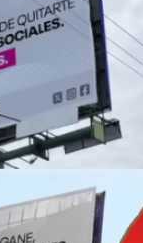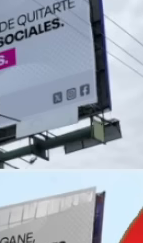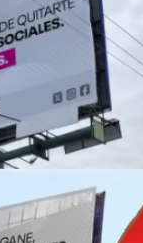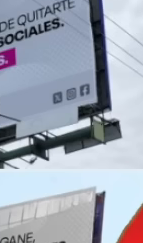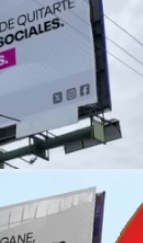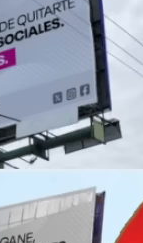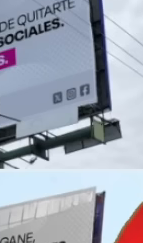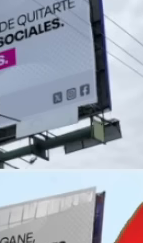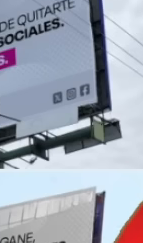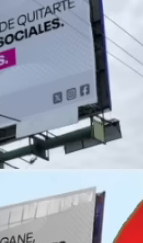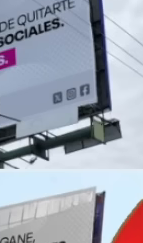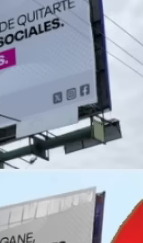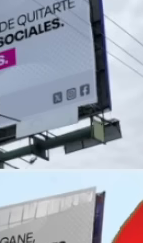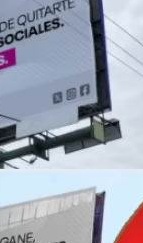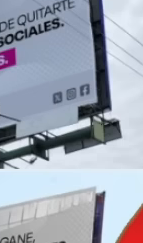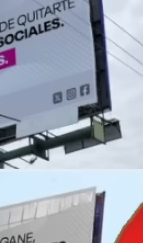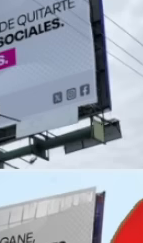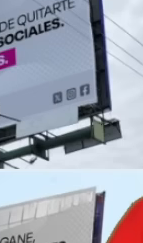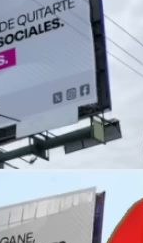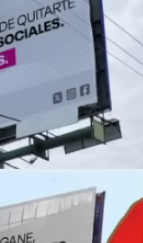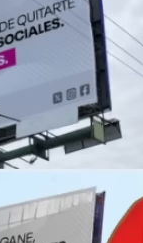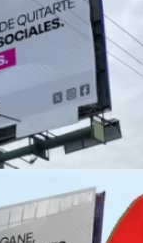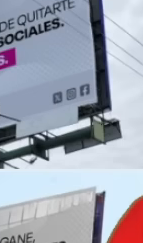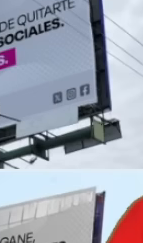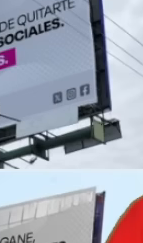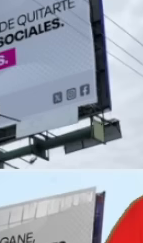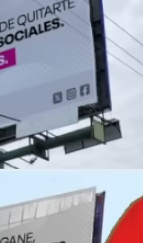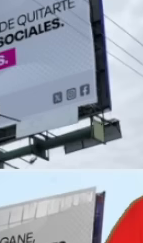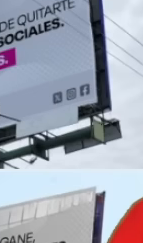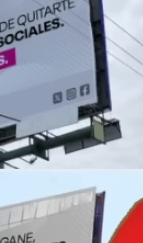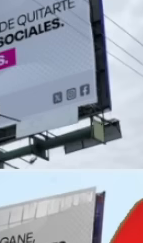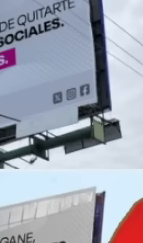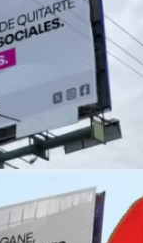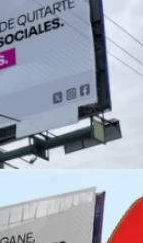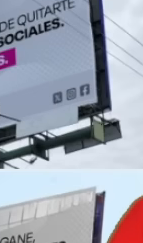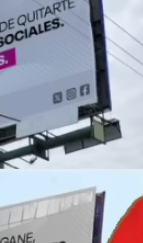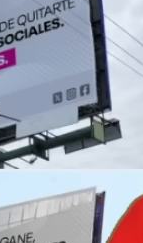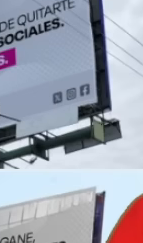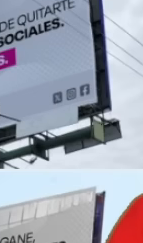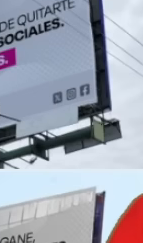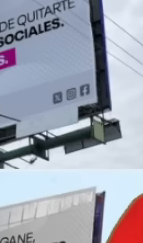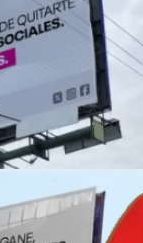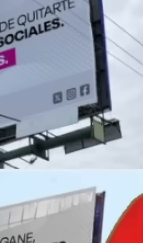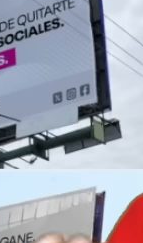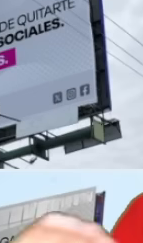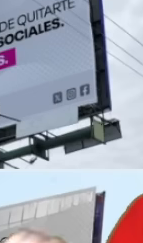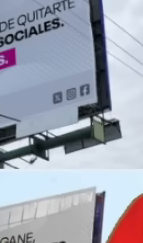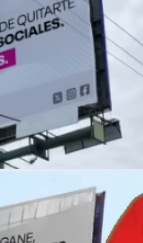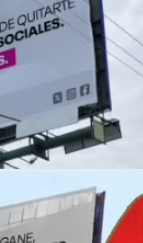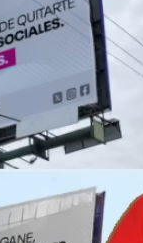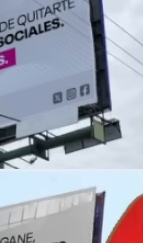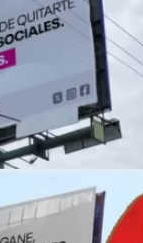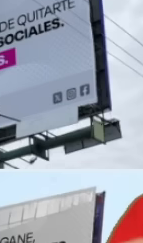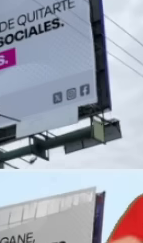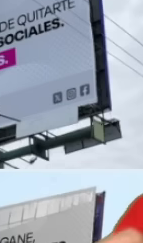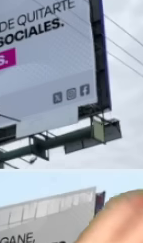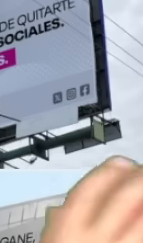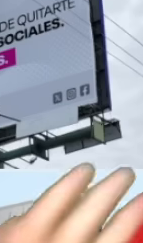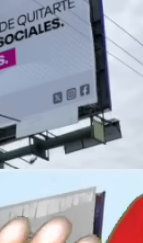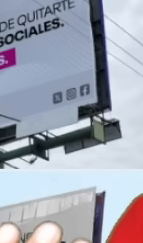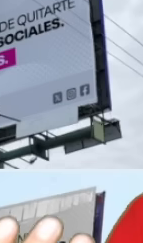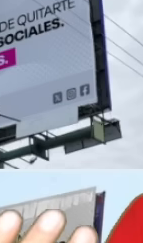peor es que nadie la asesora nadie alrededor ahora sí que le dice la estás cajeteando Tal parece que todo indica que su grupo